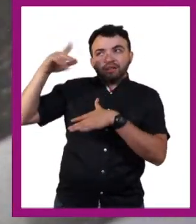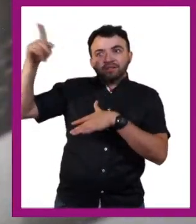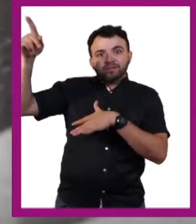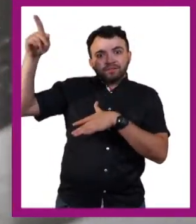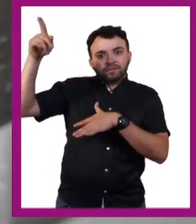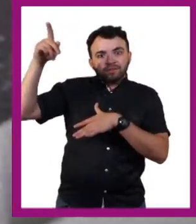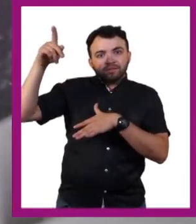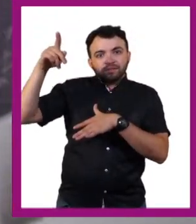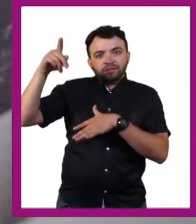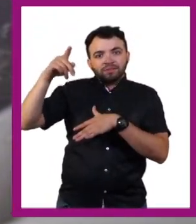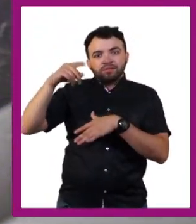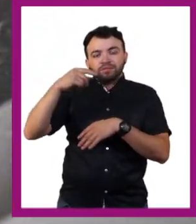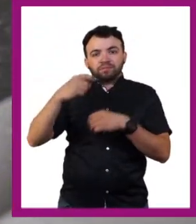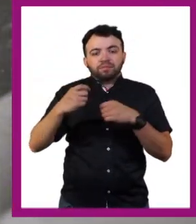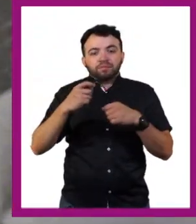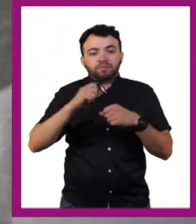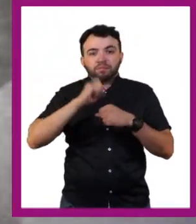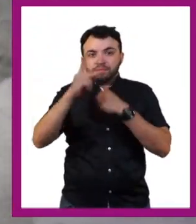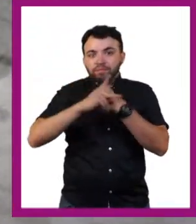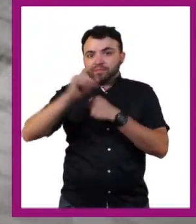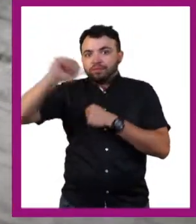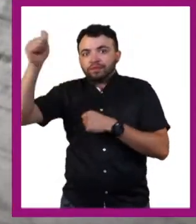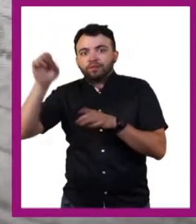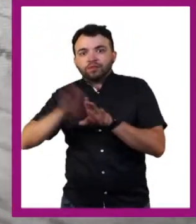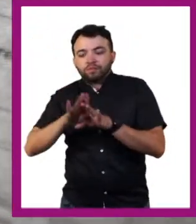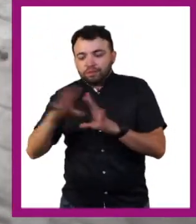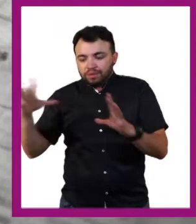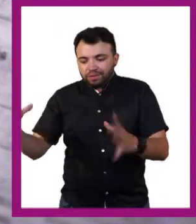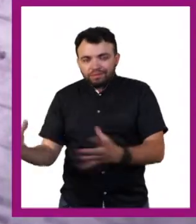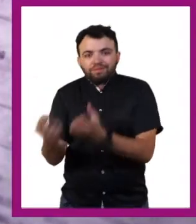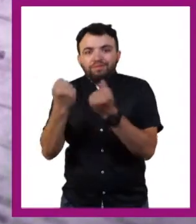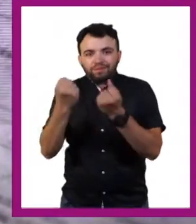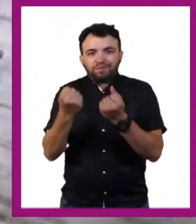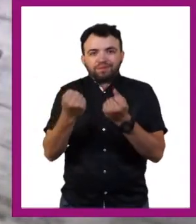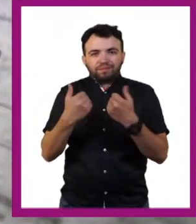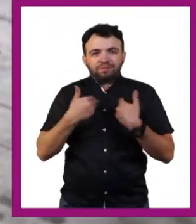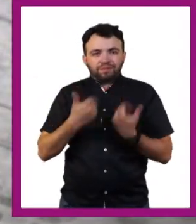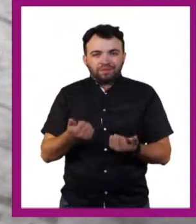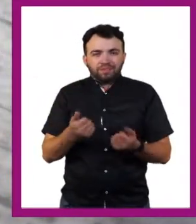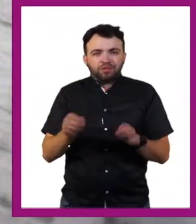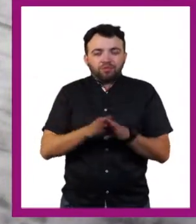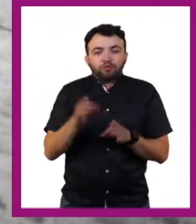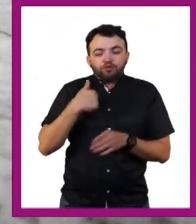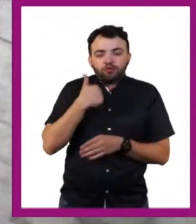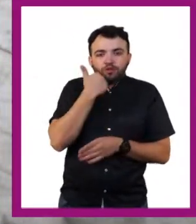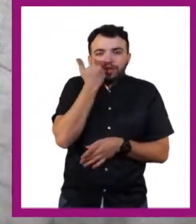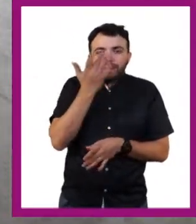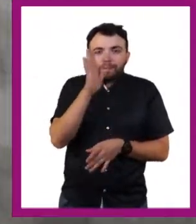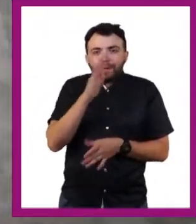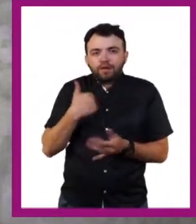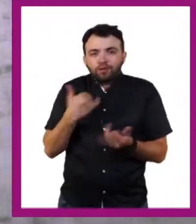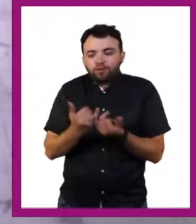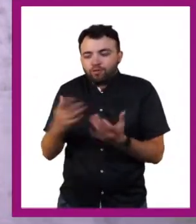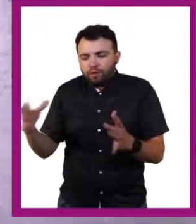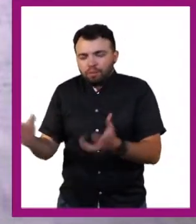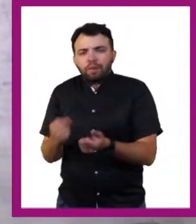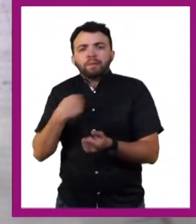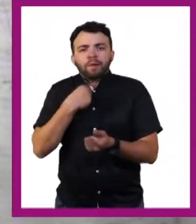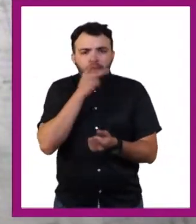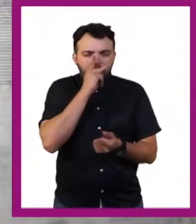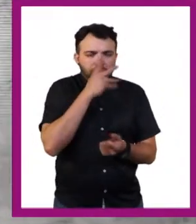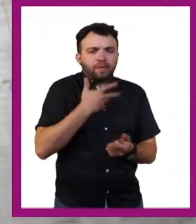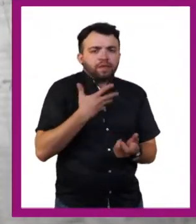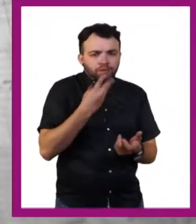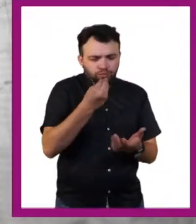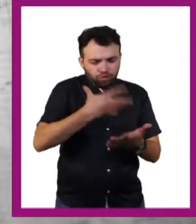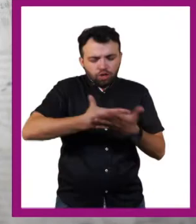y finalmente es como si yo los hubiera recuperado, ¿me explico? Es como una metáfora, aunque realmente mi padre tenía muchas copias de esos